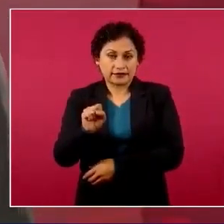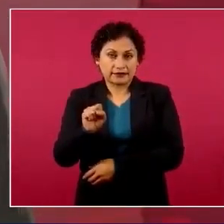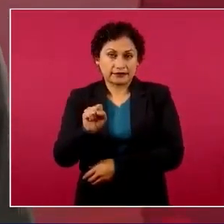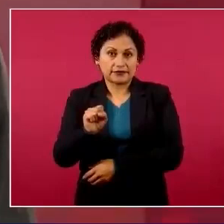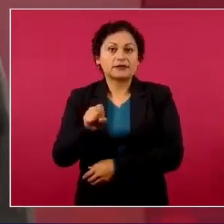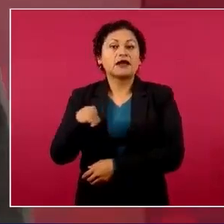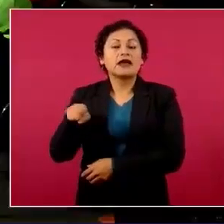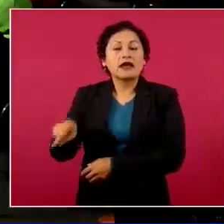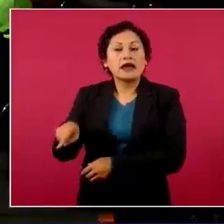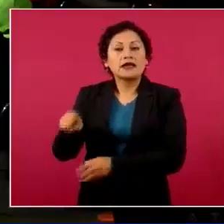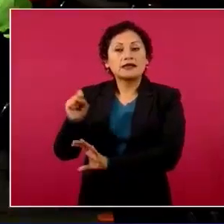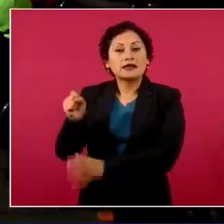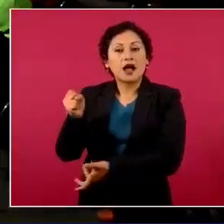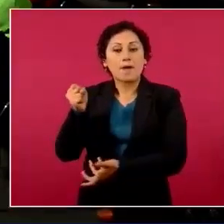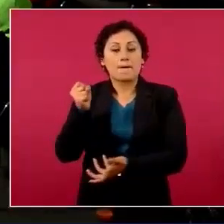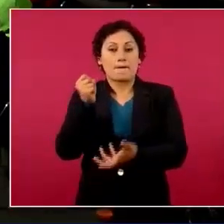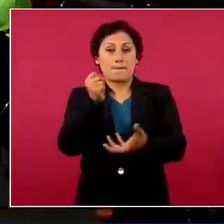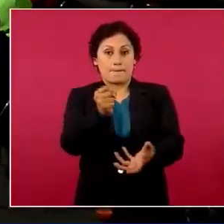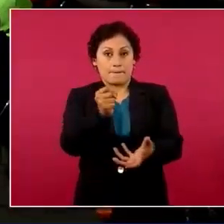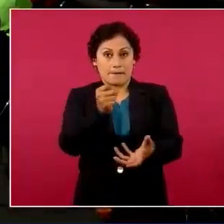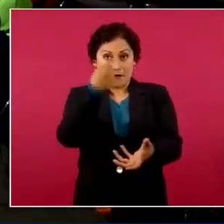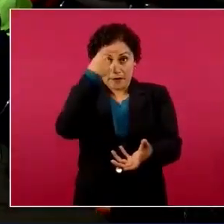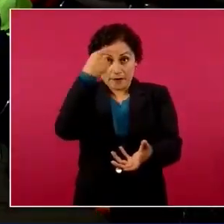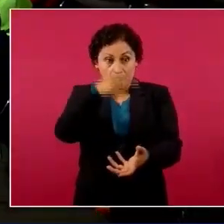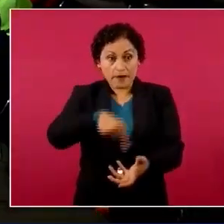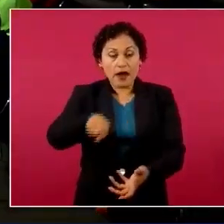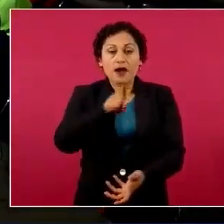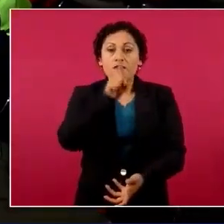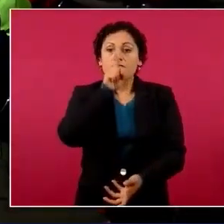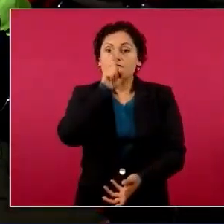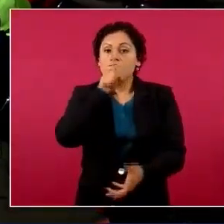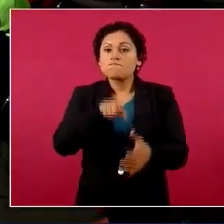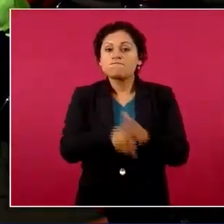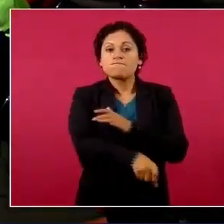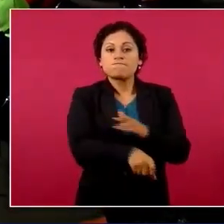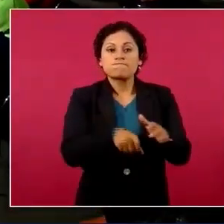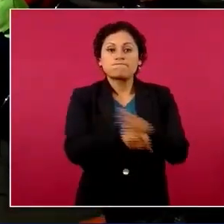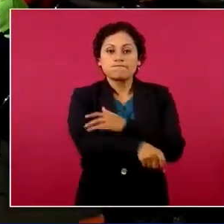que se destinaba a la subvención.